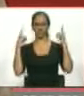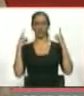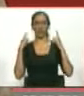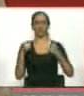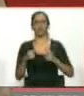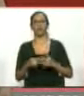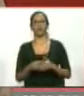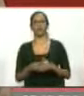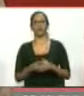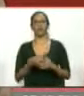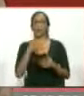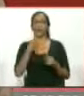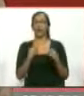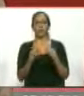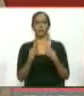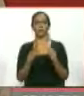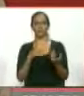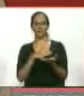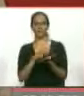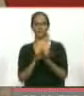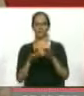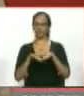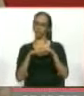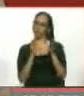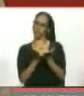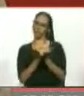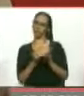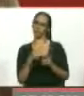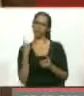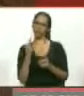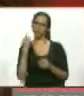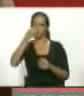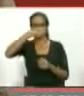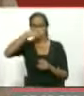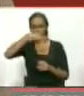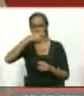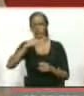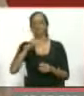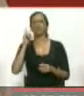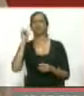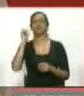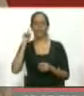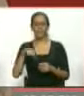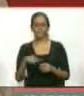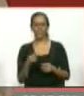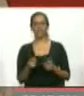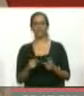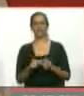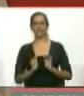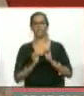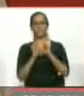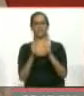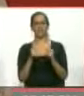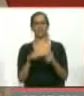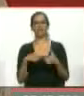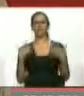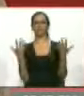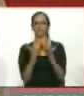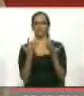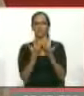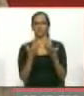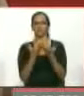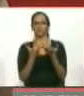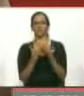bueno cosas están pasando en el mundo no sólo con el coronavirus también retoma a un conflicto bélico en siria